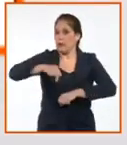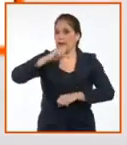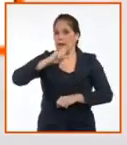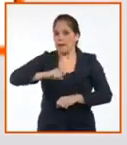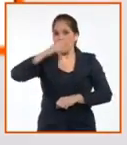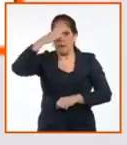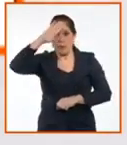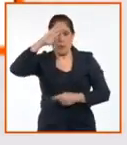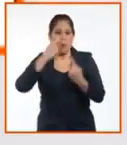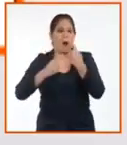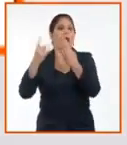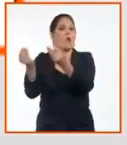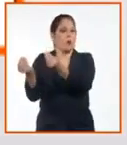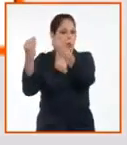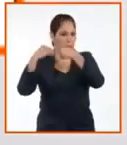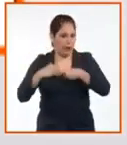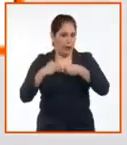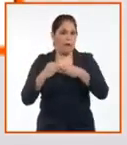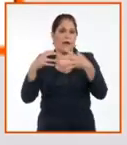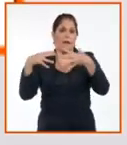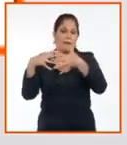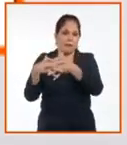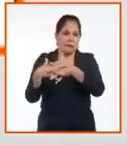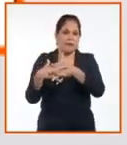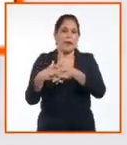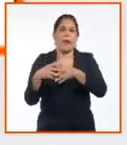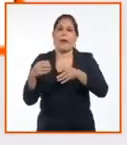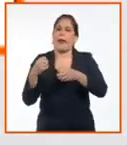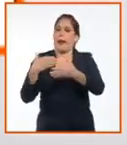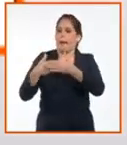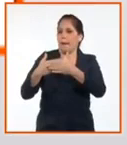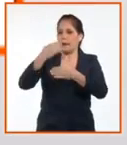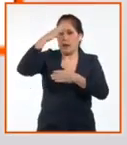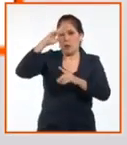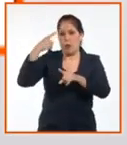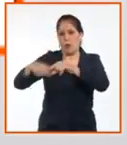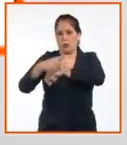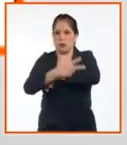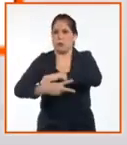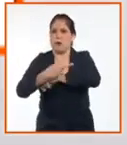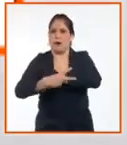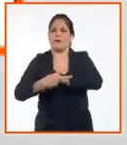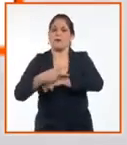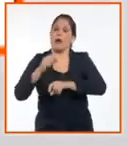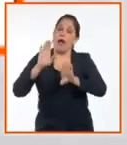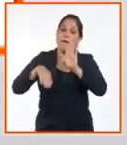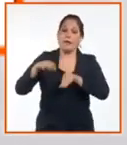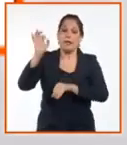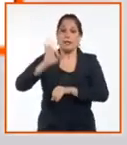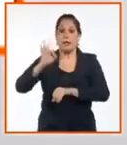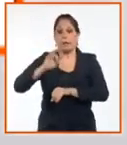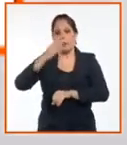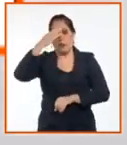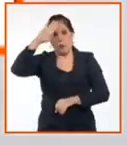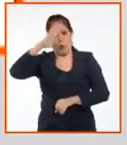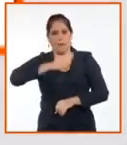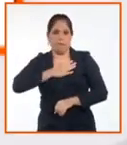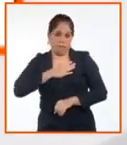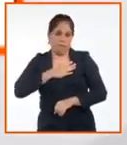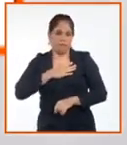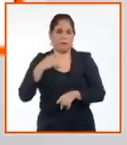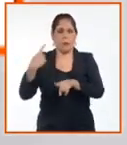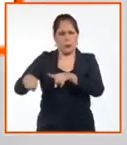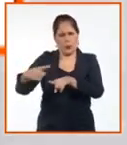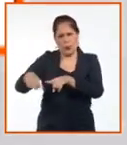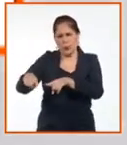un medicamento también para nuestro país son empresas mixtas algunas empresas 100% cubana nosotros contamos también con